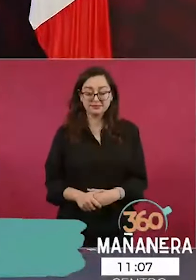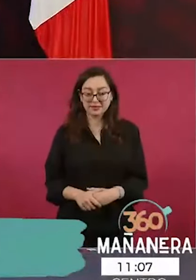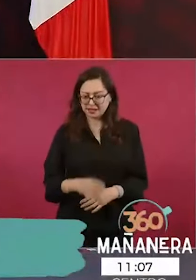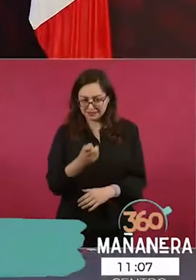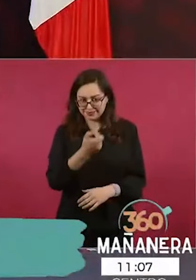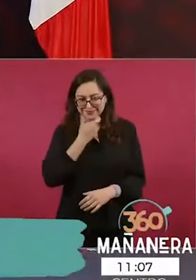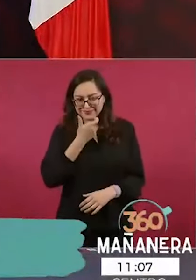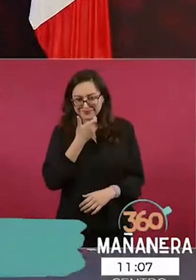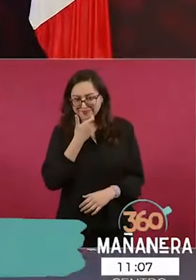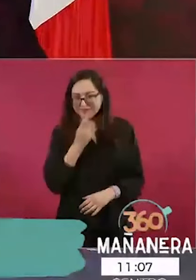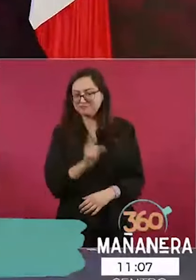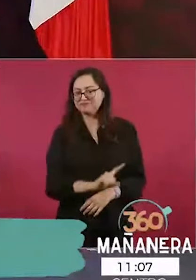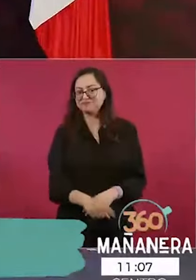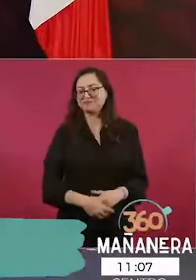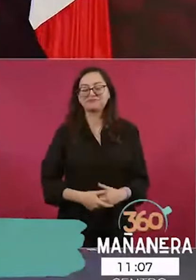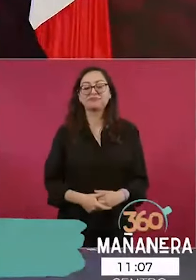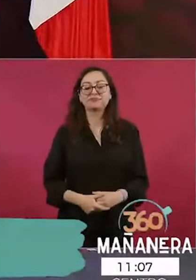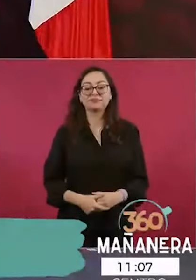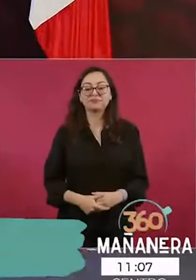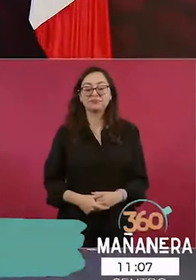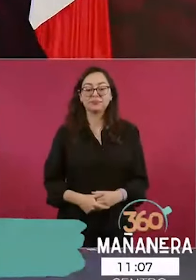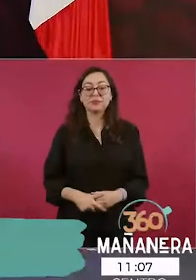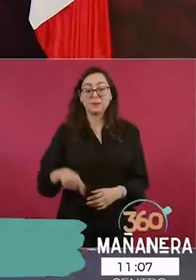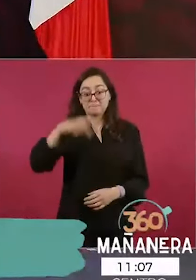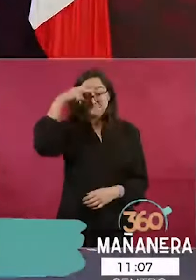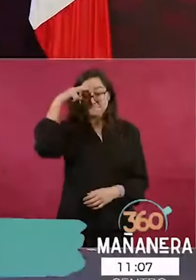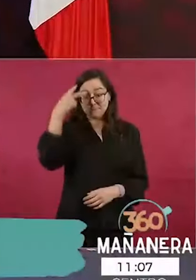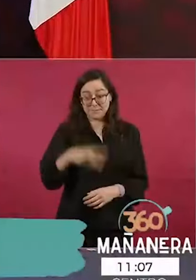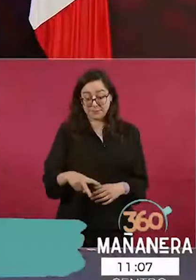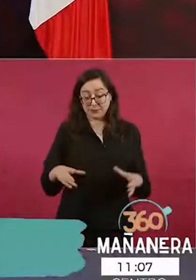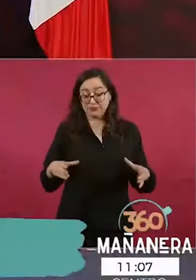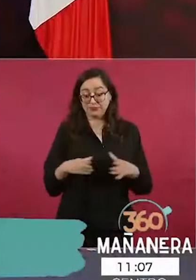Todos los de derecha de México, ¿no?,